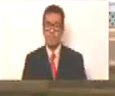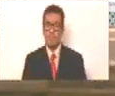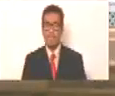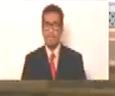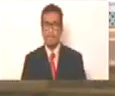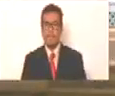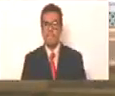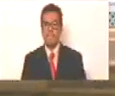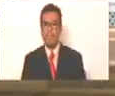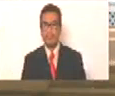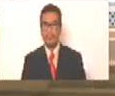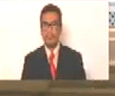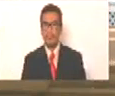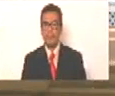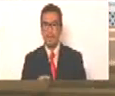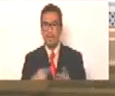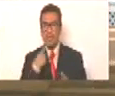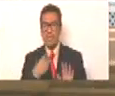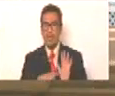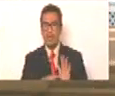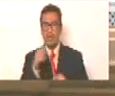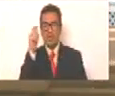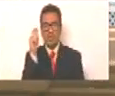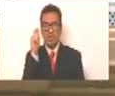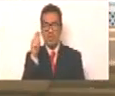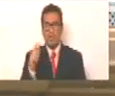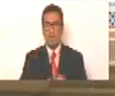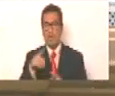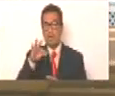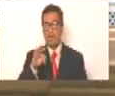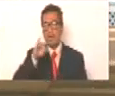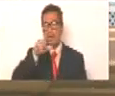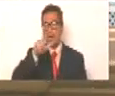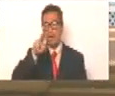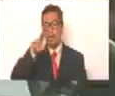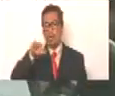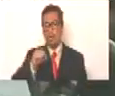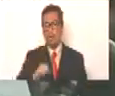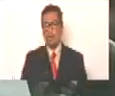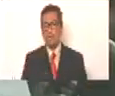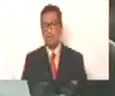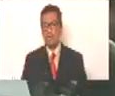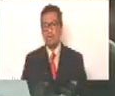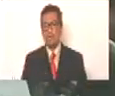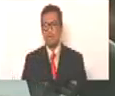Dejo en el derecho de palabra a la diputada Fairuz Jaraylí.